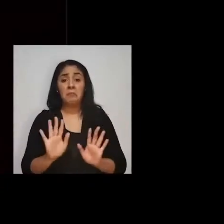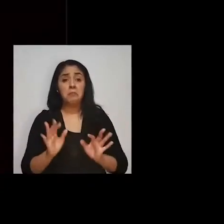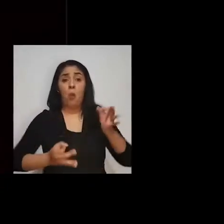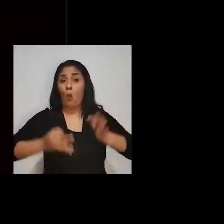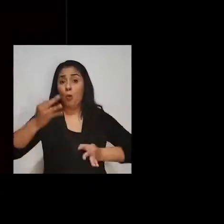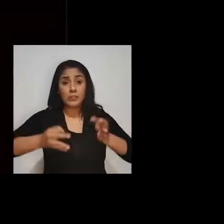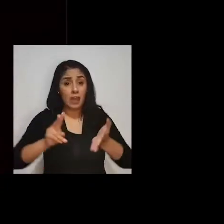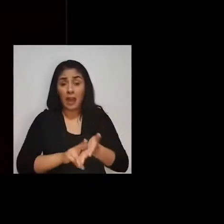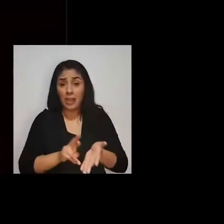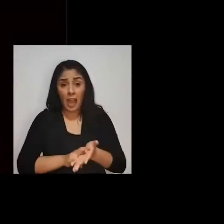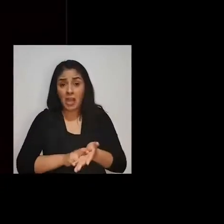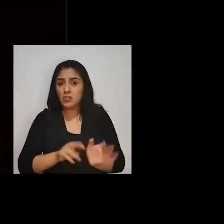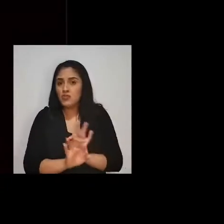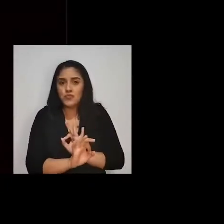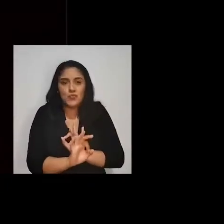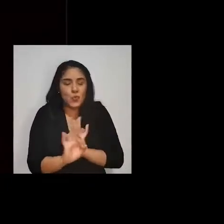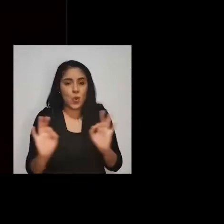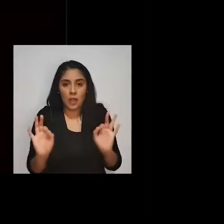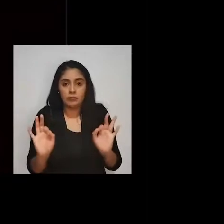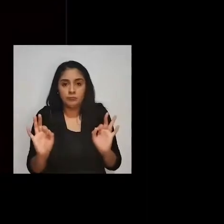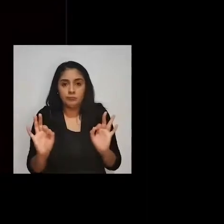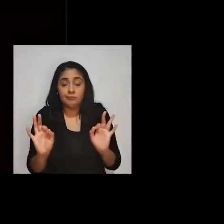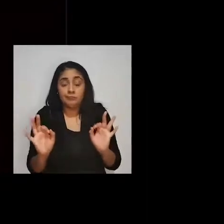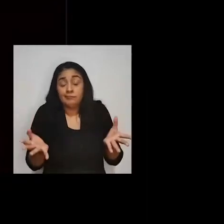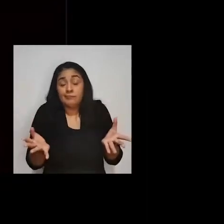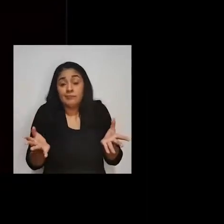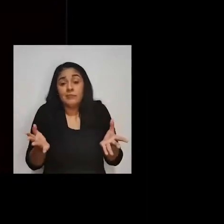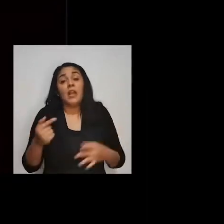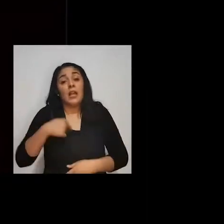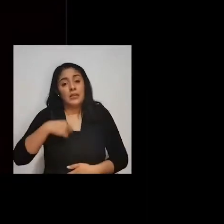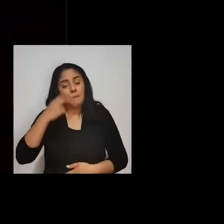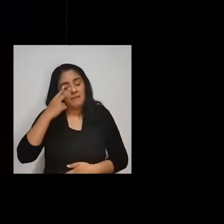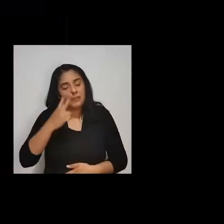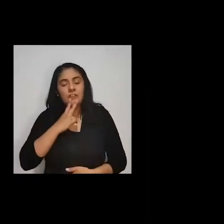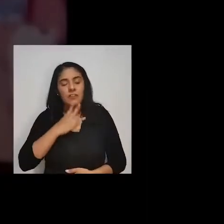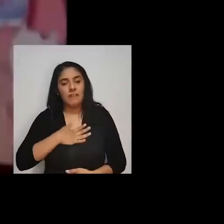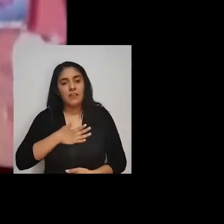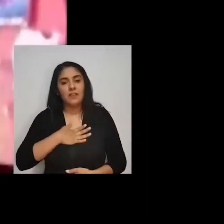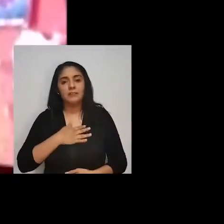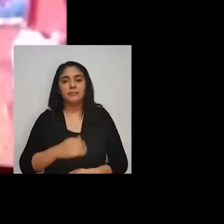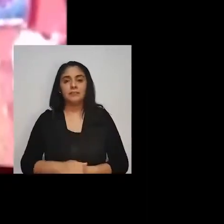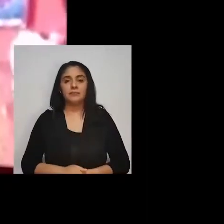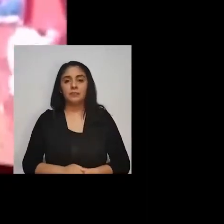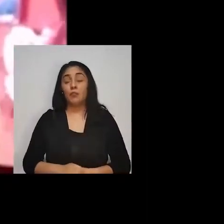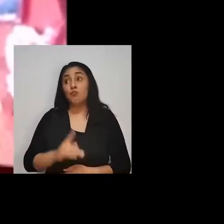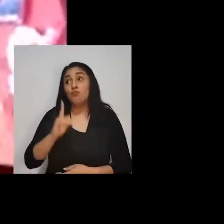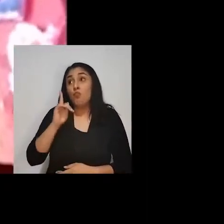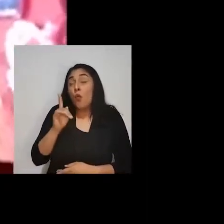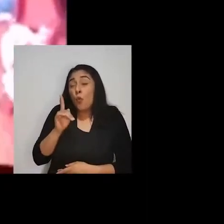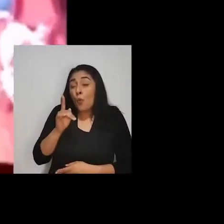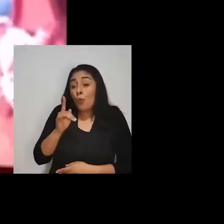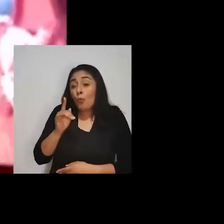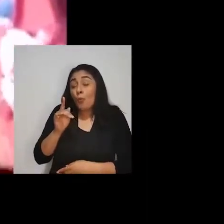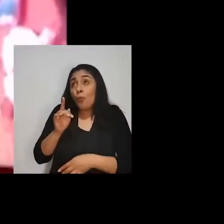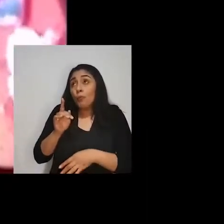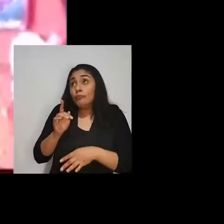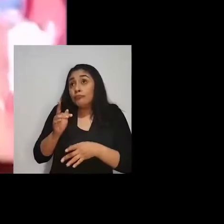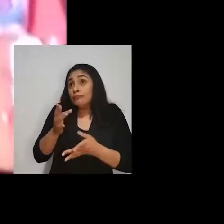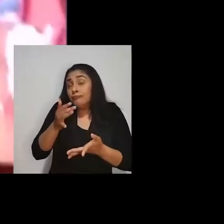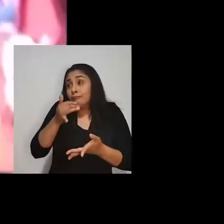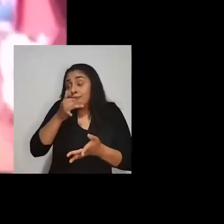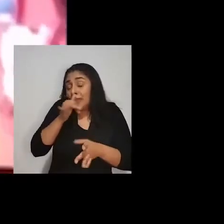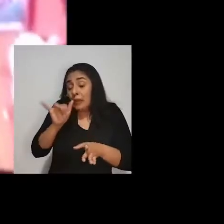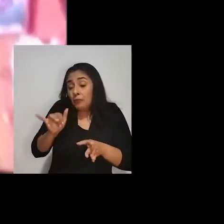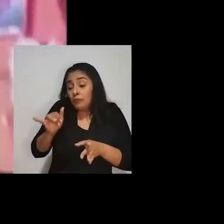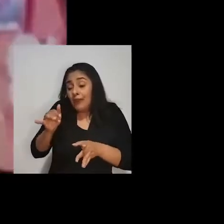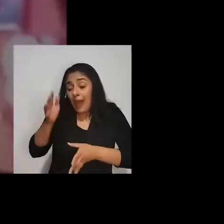nada, justicia real, nunca. Así que esa es mi visión de vida. No por un momento, va a tener que aprender a ir con